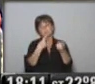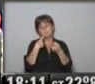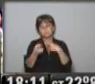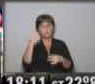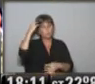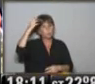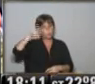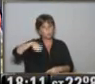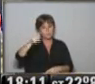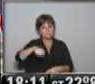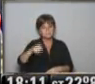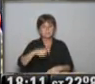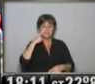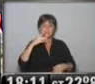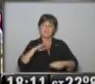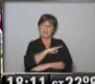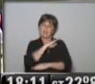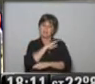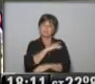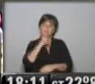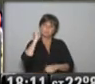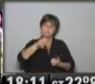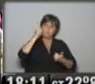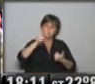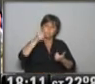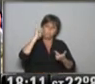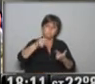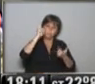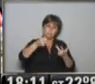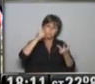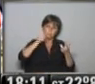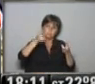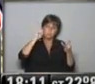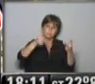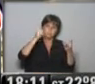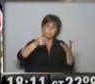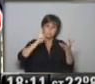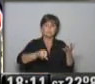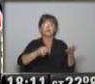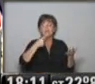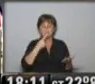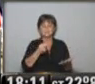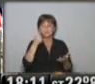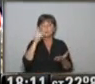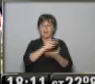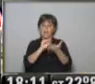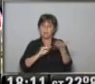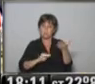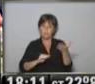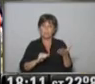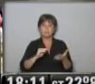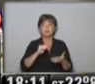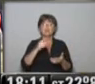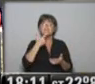mientras Pablo Migliore escuchaba las imputaciones que se le hacían, estuvimos con uno de sus abogados,